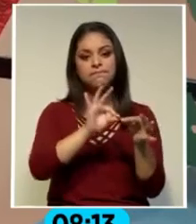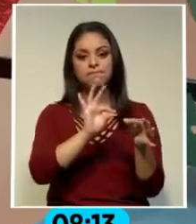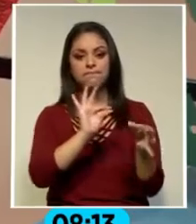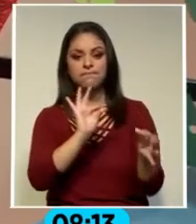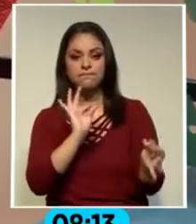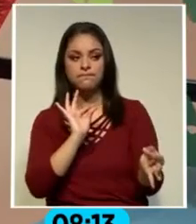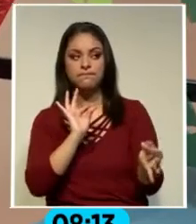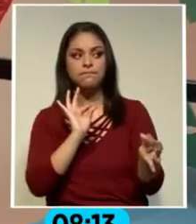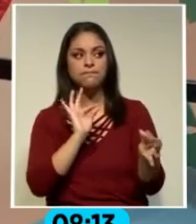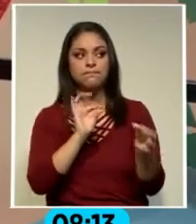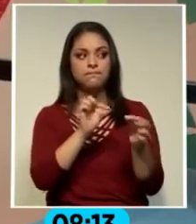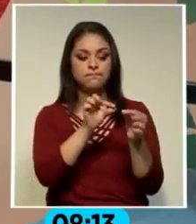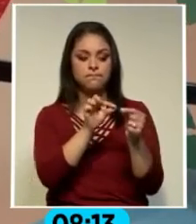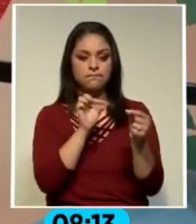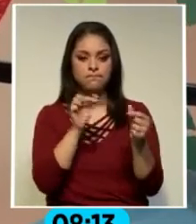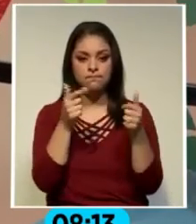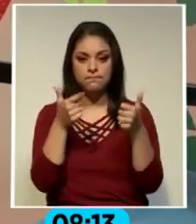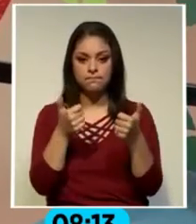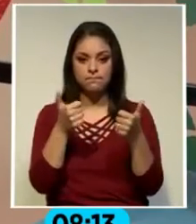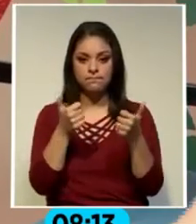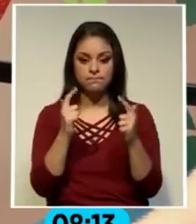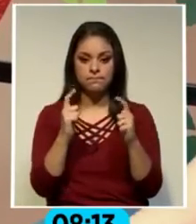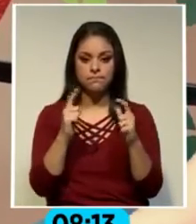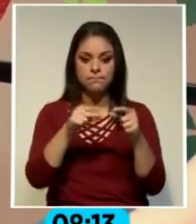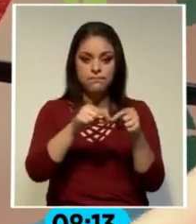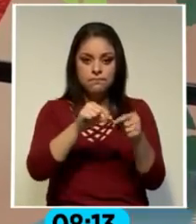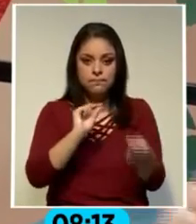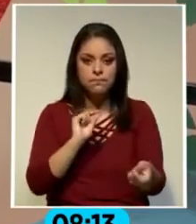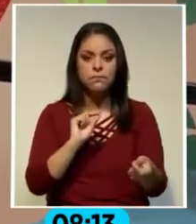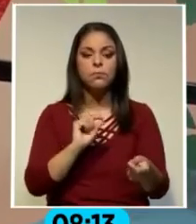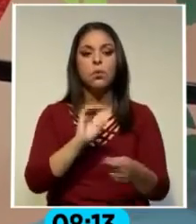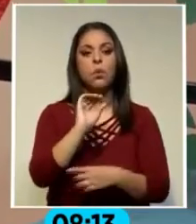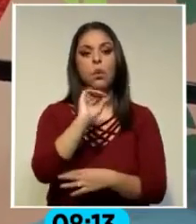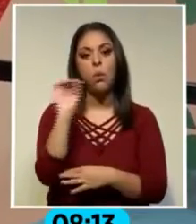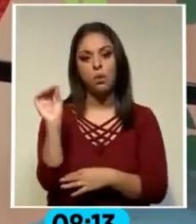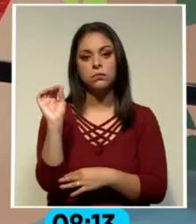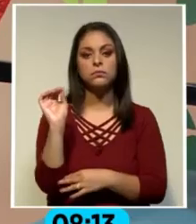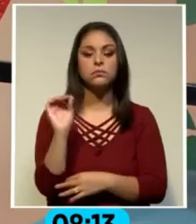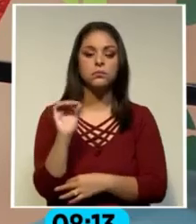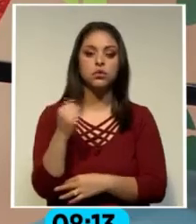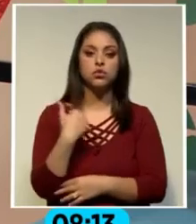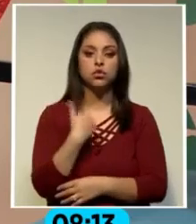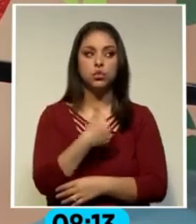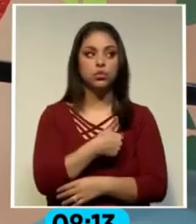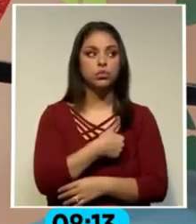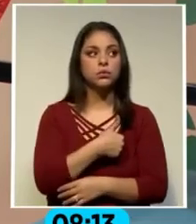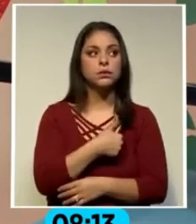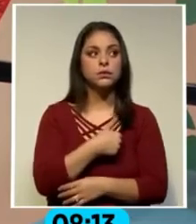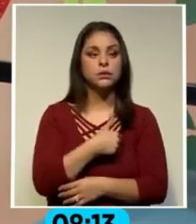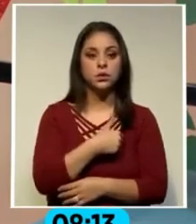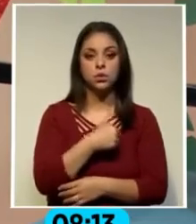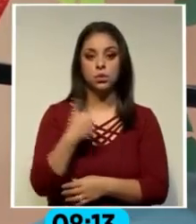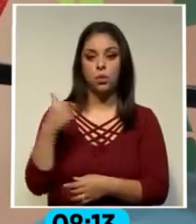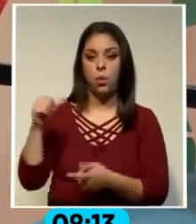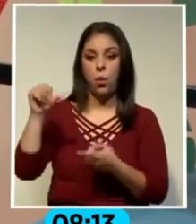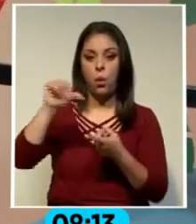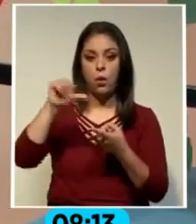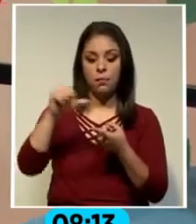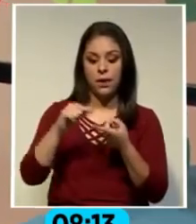el pulgar. Despegando o cuando nos colocamos goma en nuestro dedo.